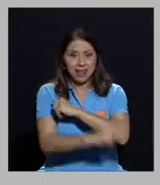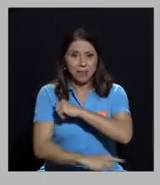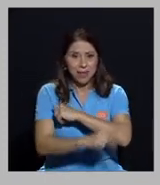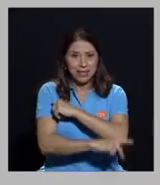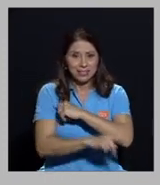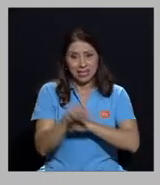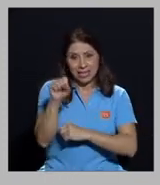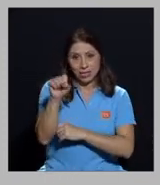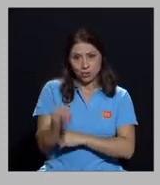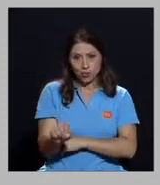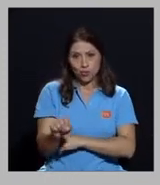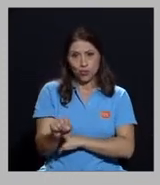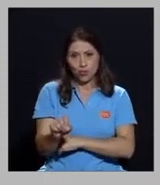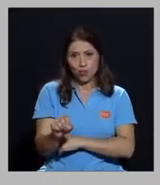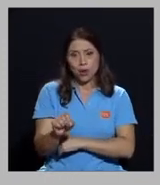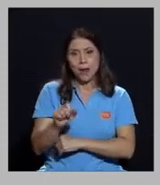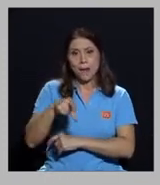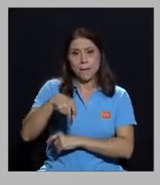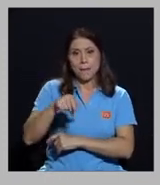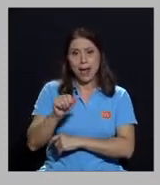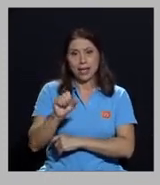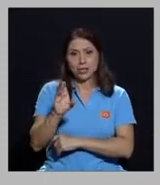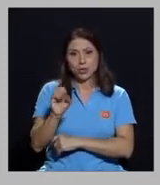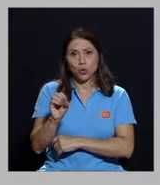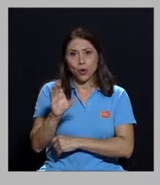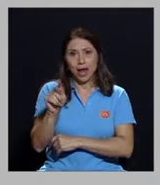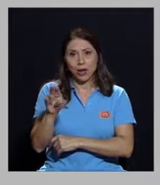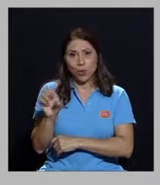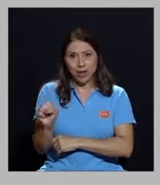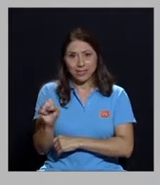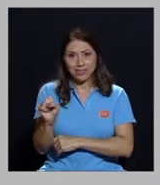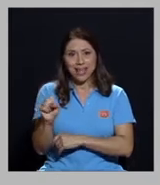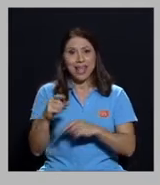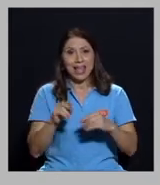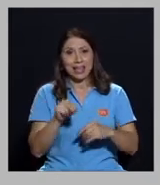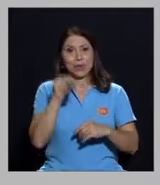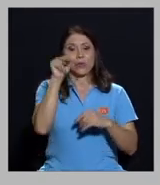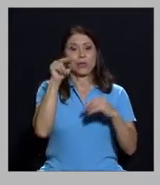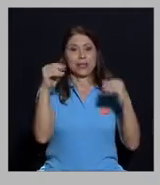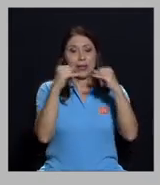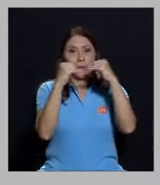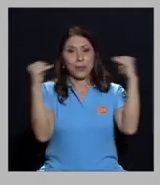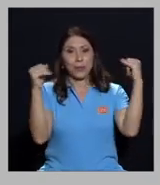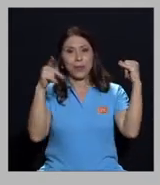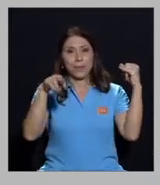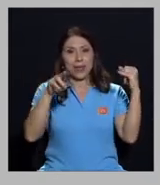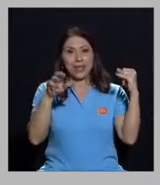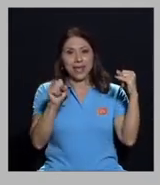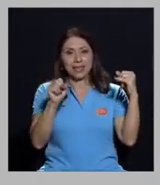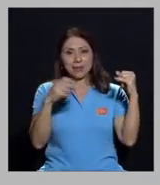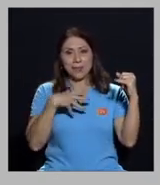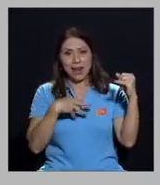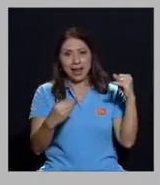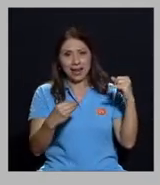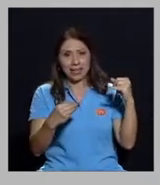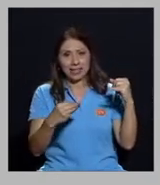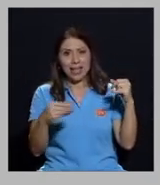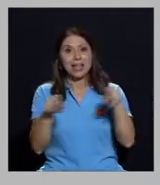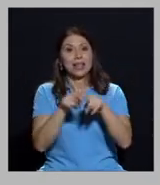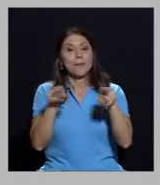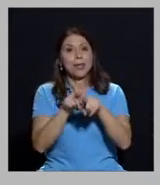viaje penal blanco que pasó con nuevas peñas blancas talamanca y este litoral